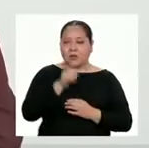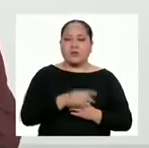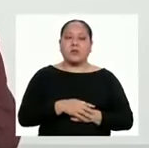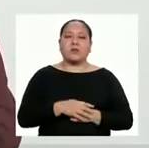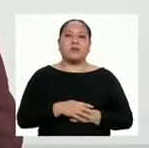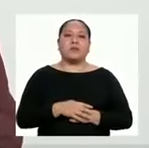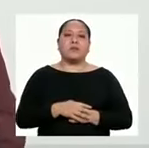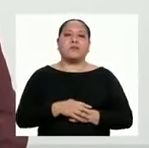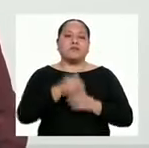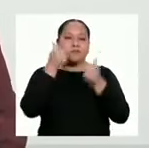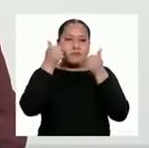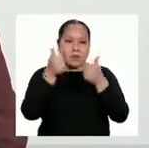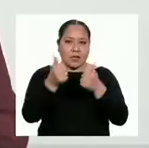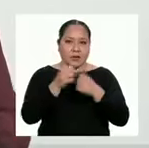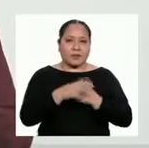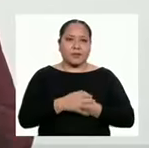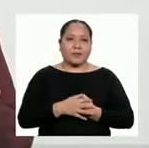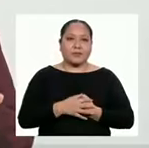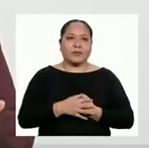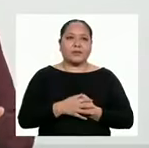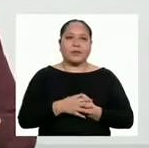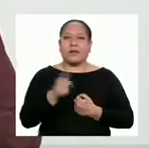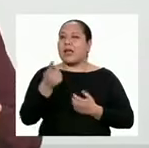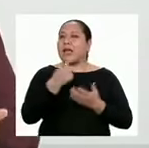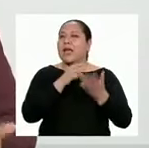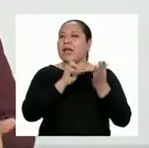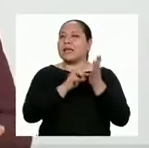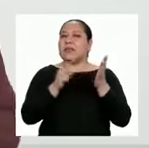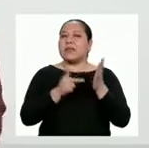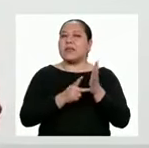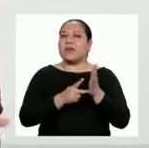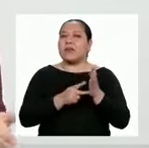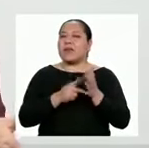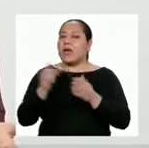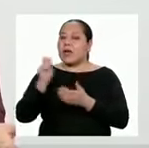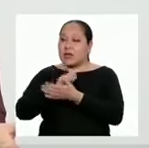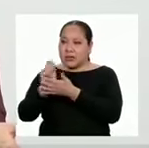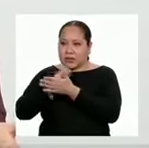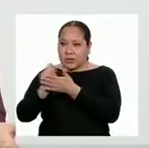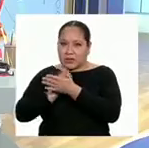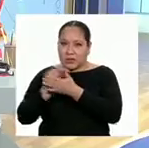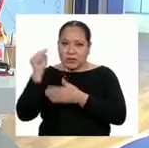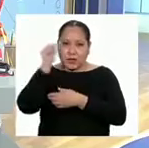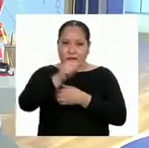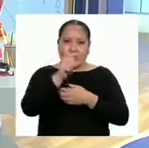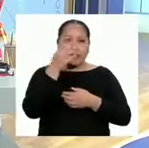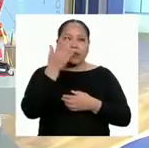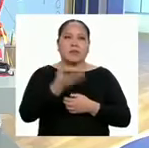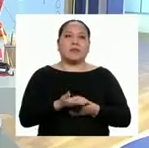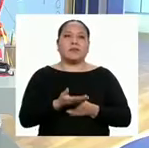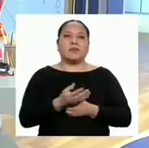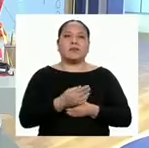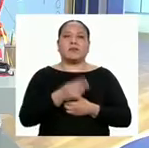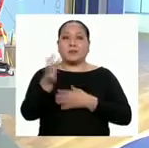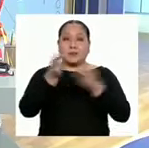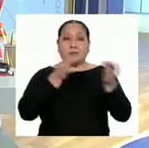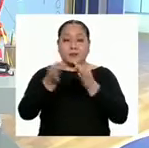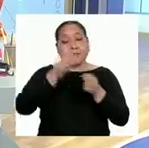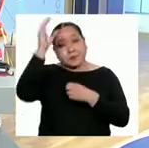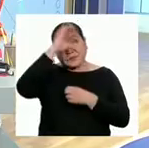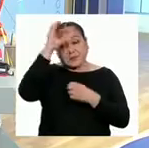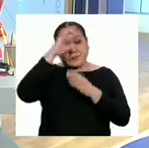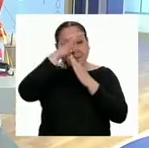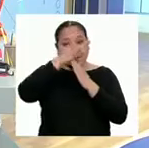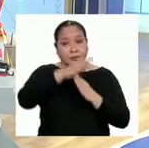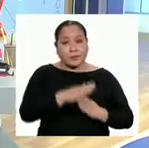bien. Entonces, ¿qué quieren decir las autoras de este texto? Explicarnos que el concepto